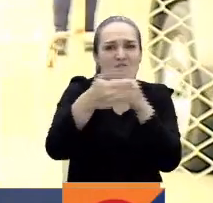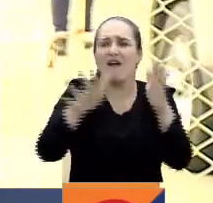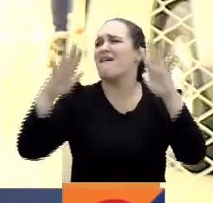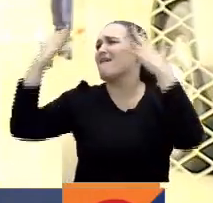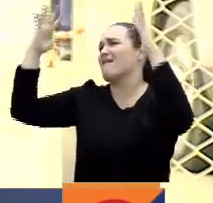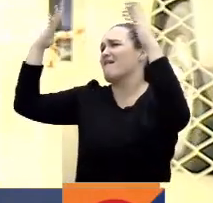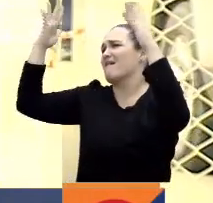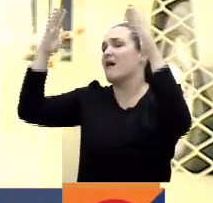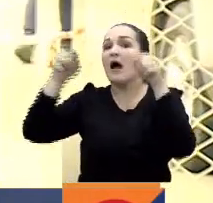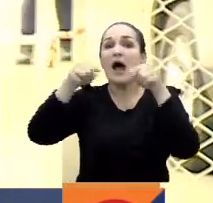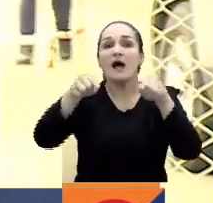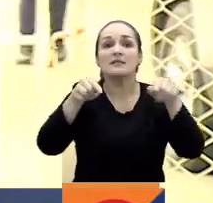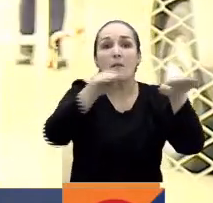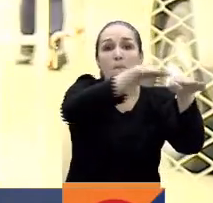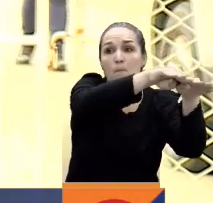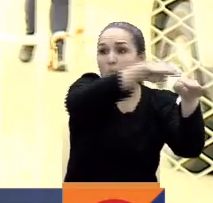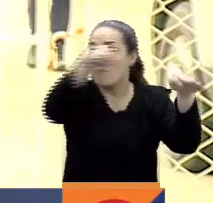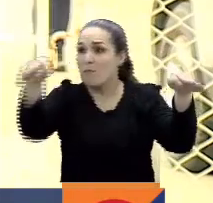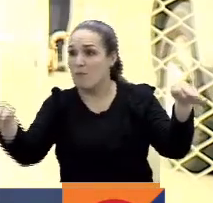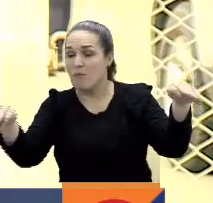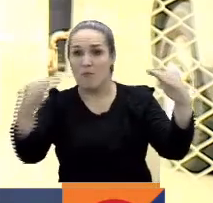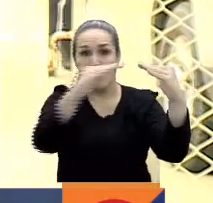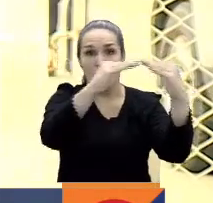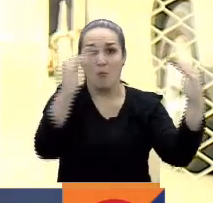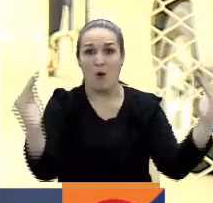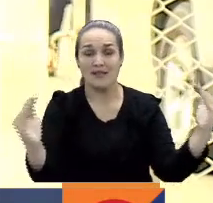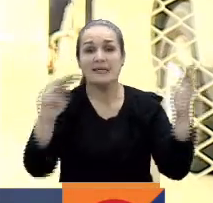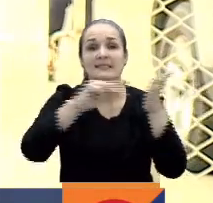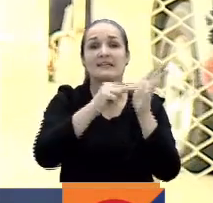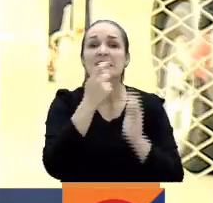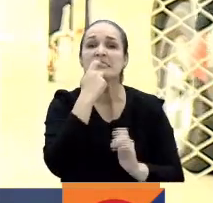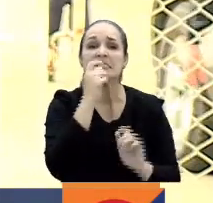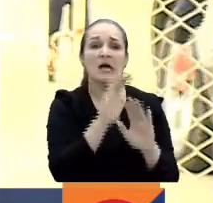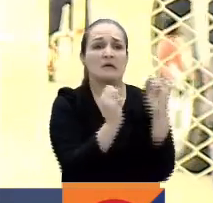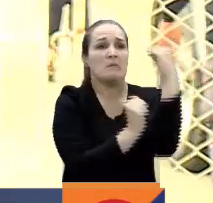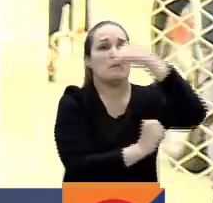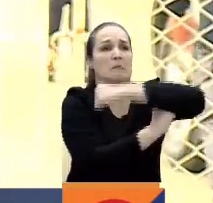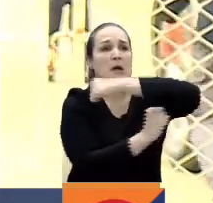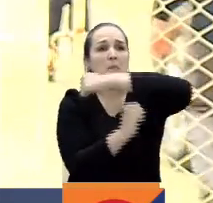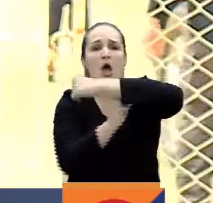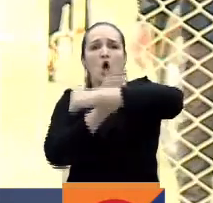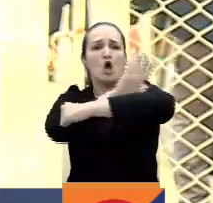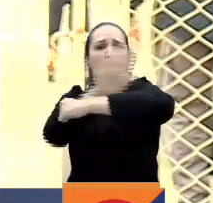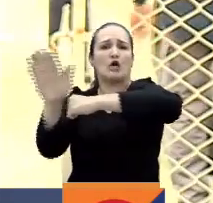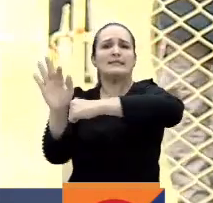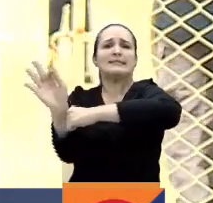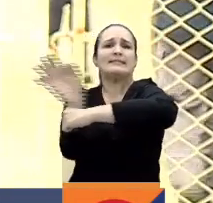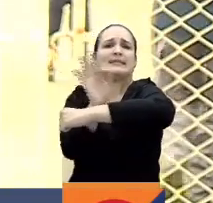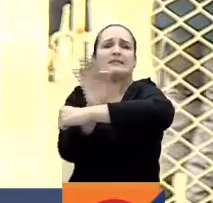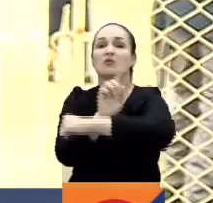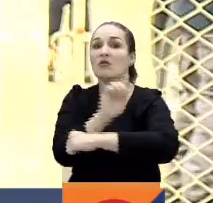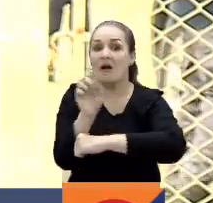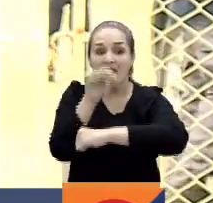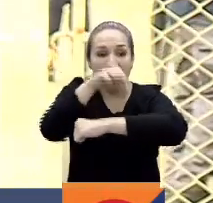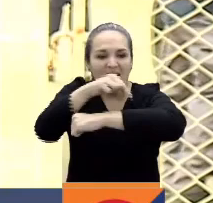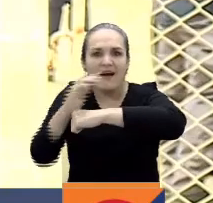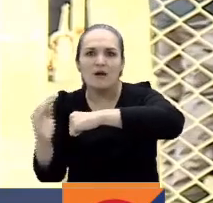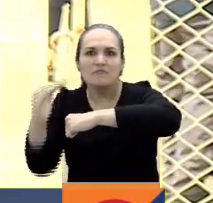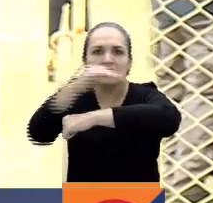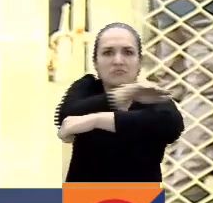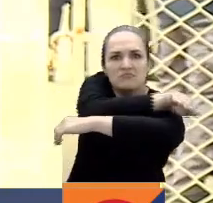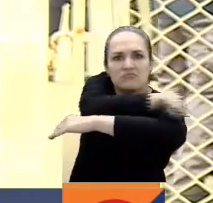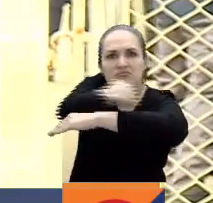puente de cemento, sino la vía por la cual se construya